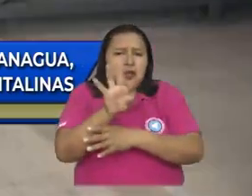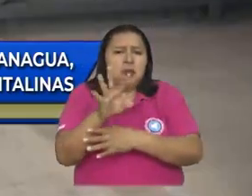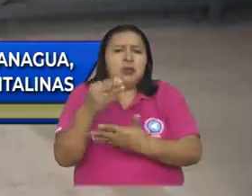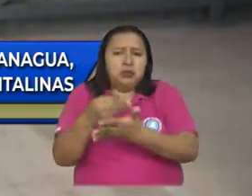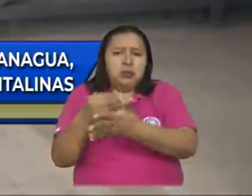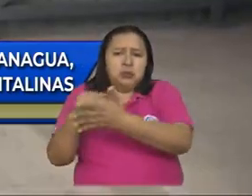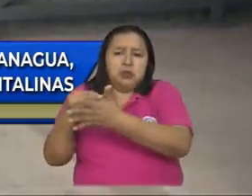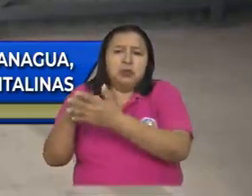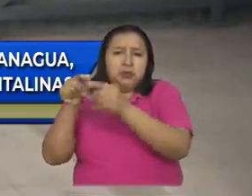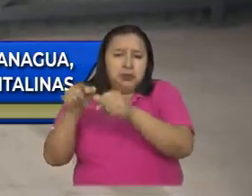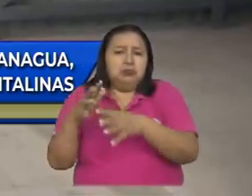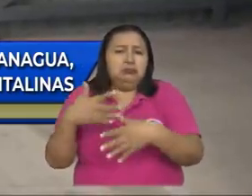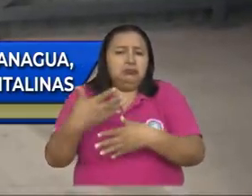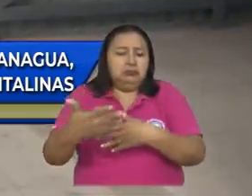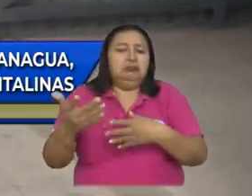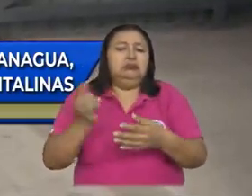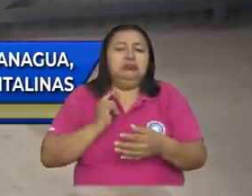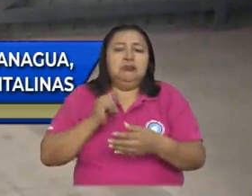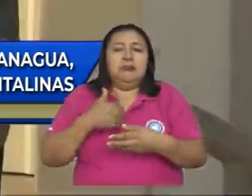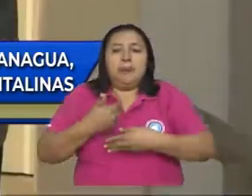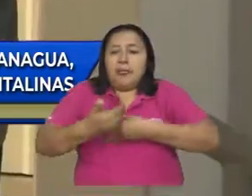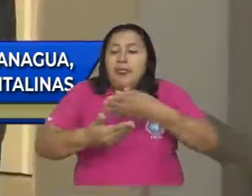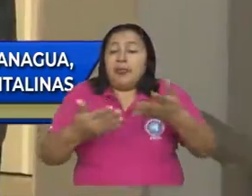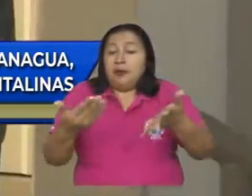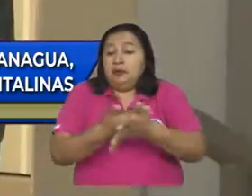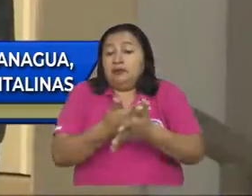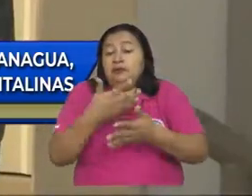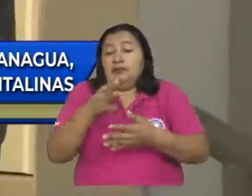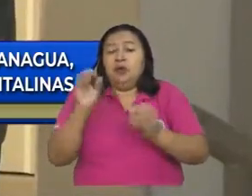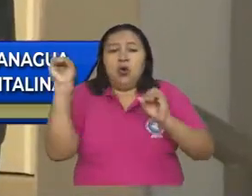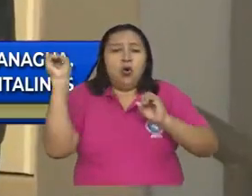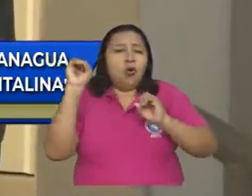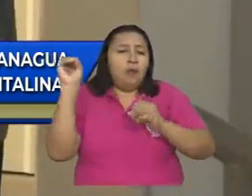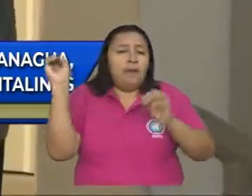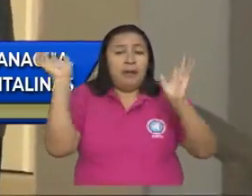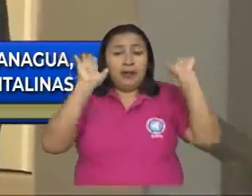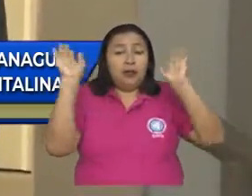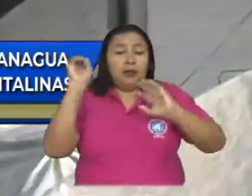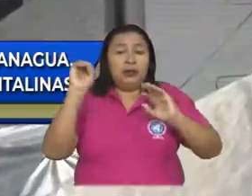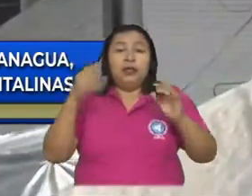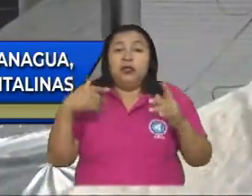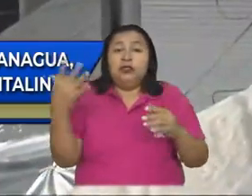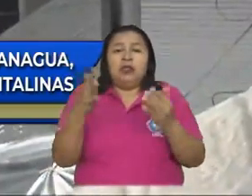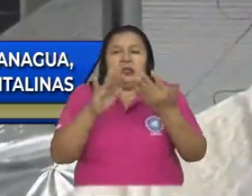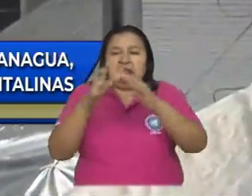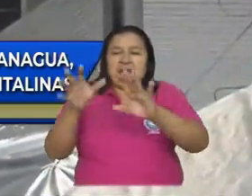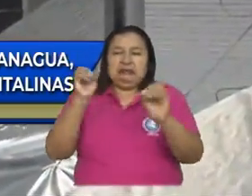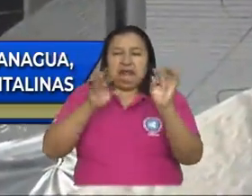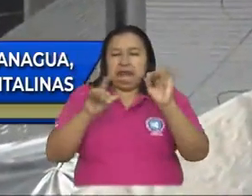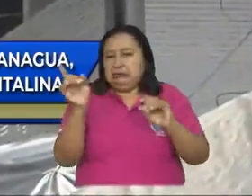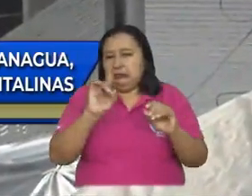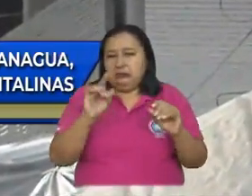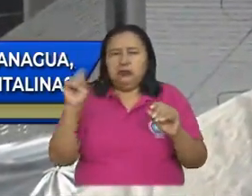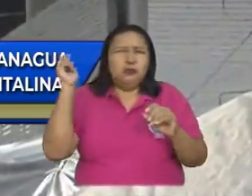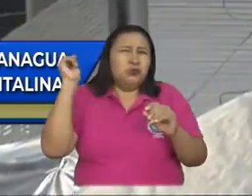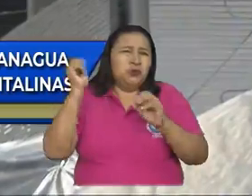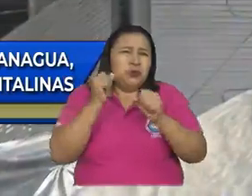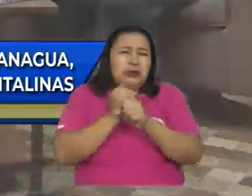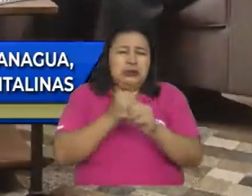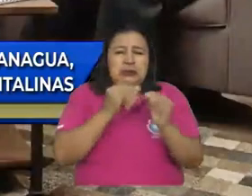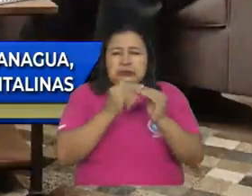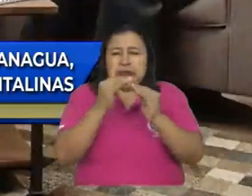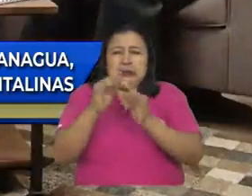ahí. Entonces, el Oriental ha dejado de ser solo, como durante mucho tiempo fue, tramo